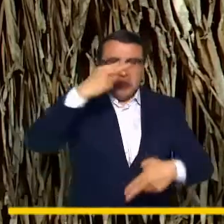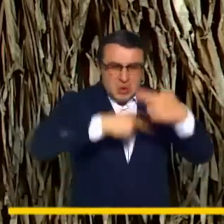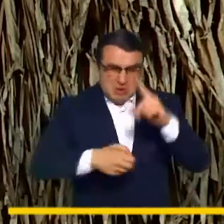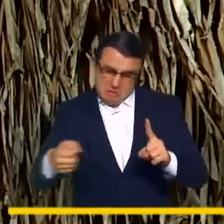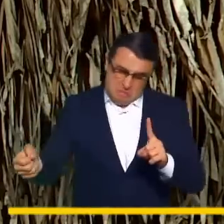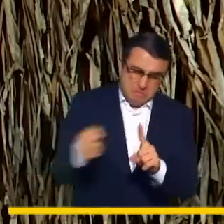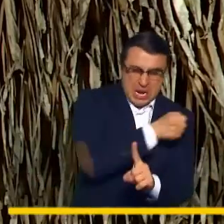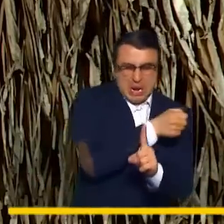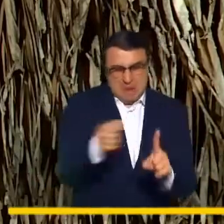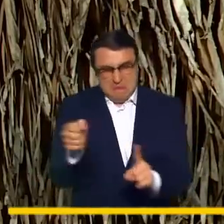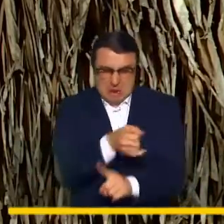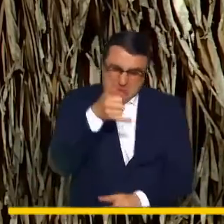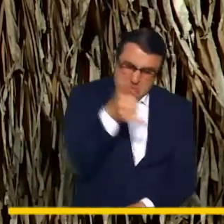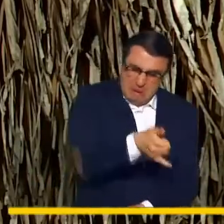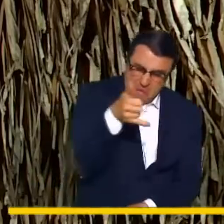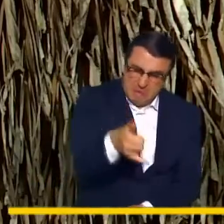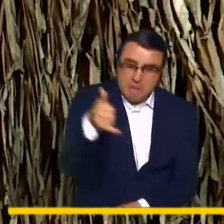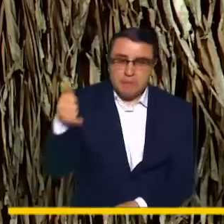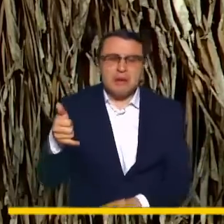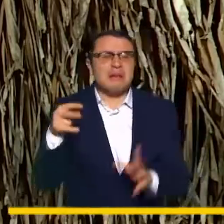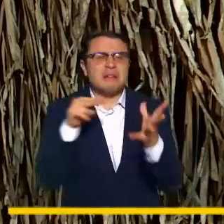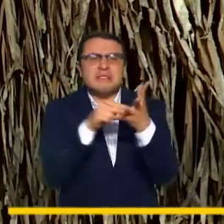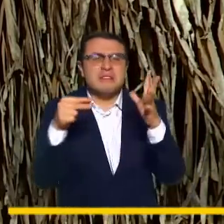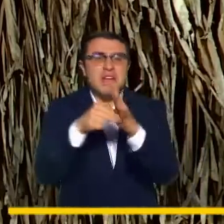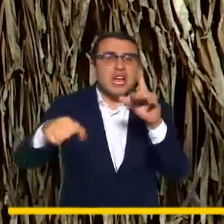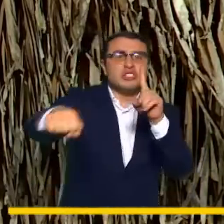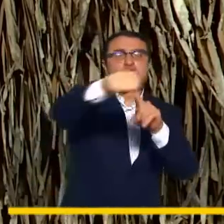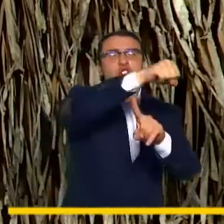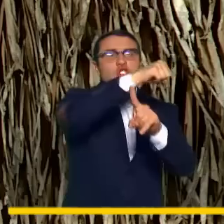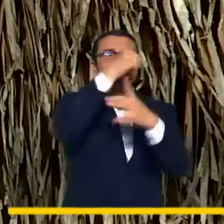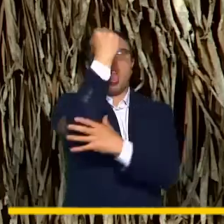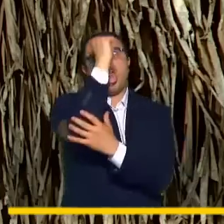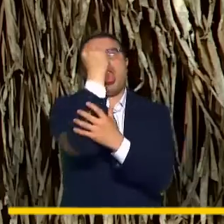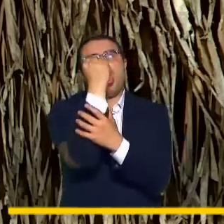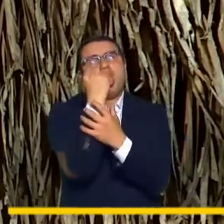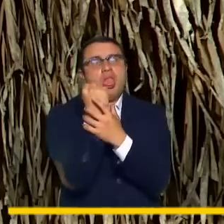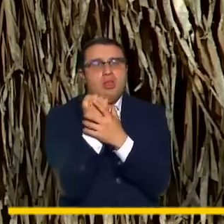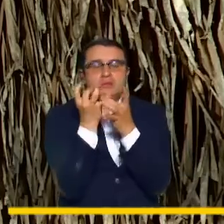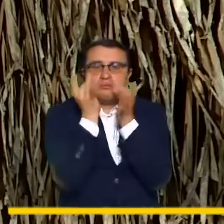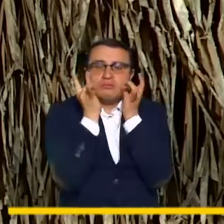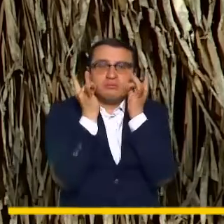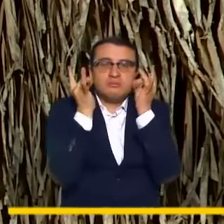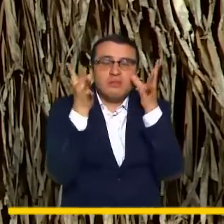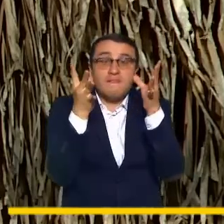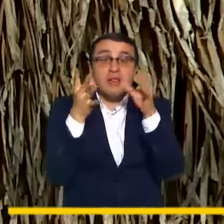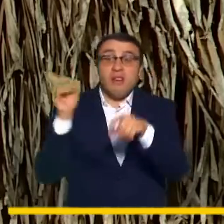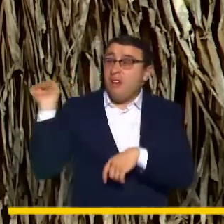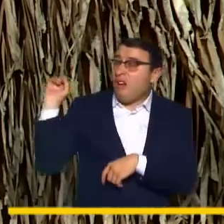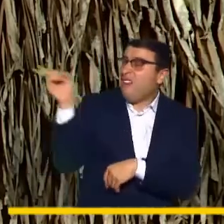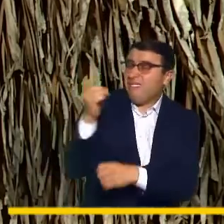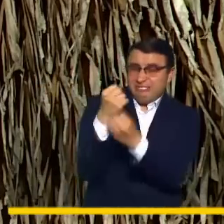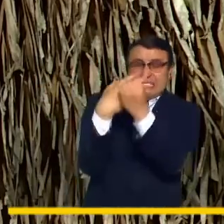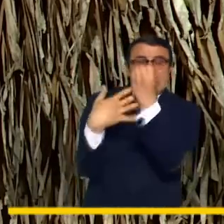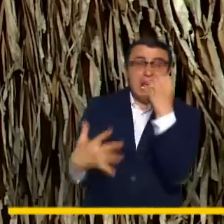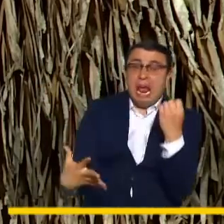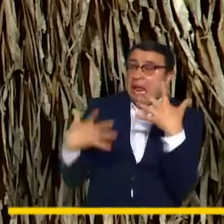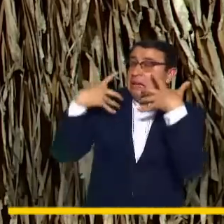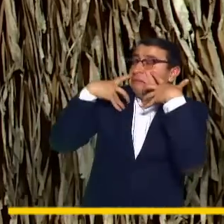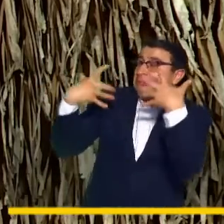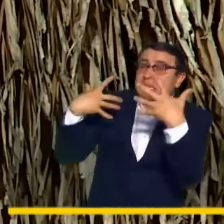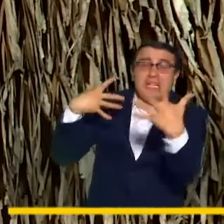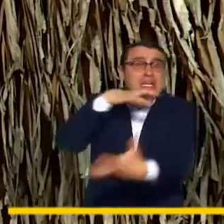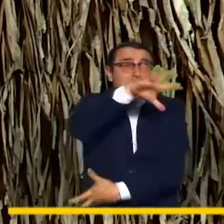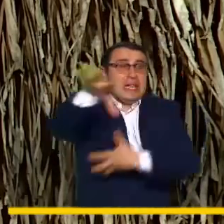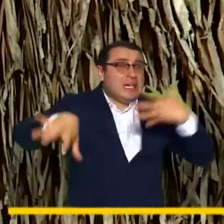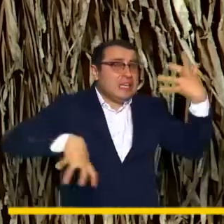hijos. Es la degradación de una sociedad que en medio de tanta sangre y de tanto terror no encuentra